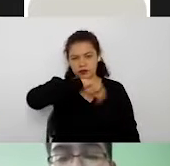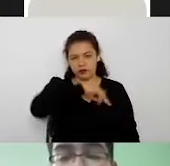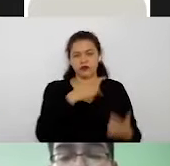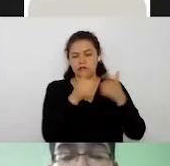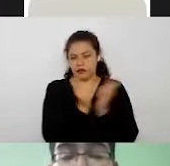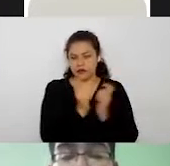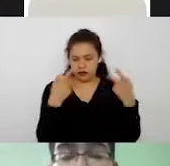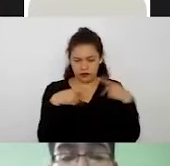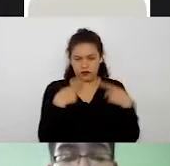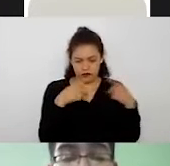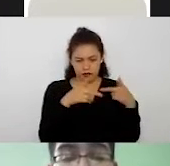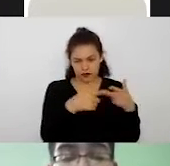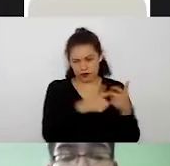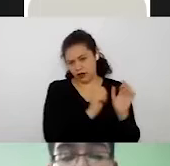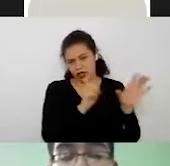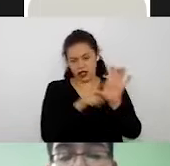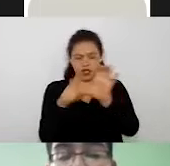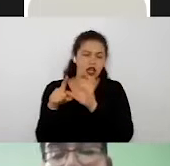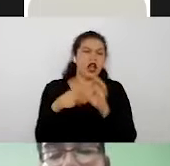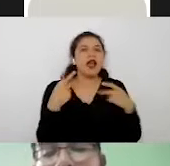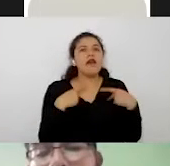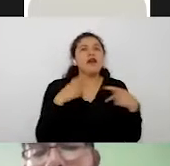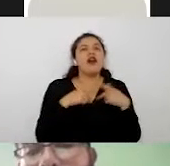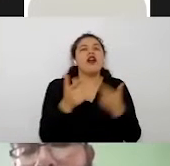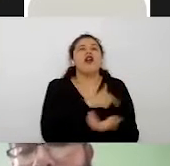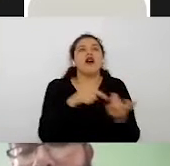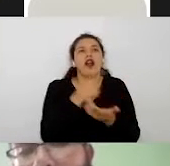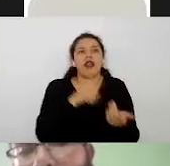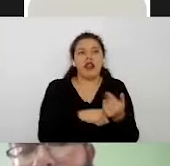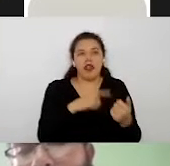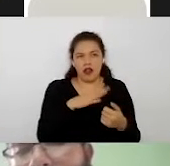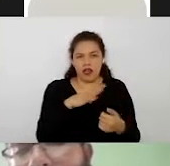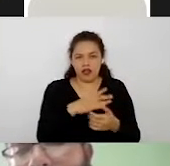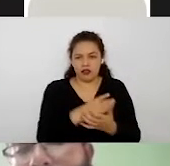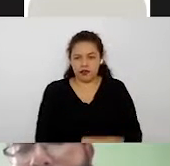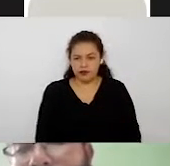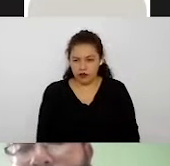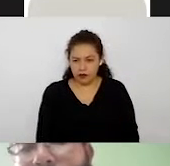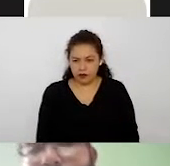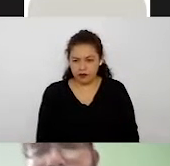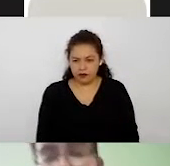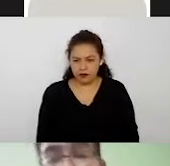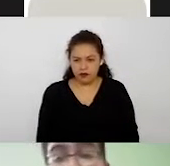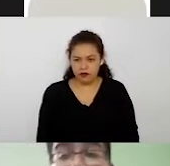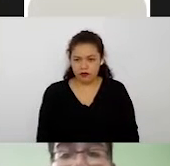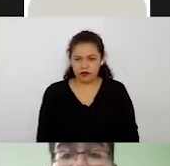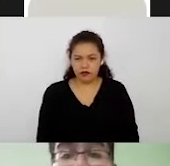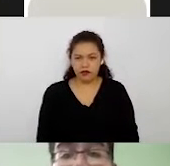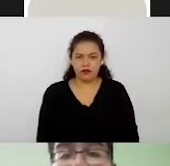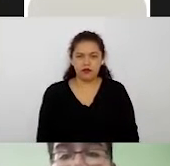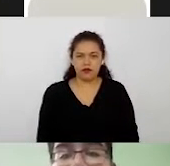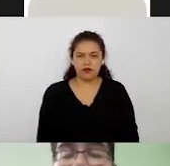encontramos dentro de un recinto, el precisamente no entorpecer y no dar